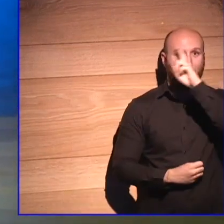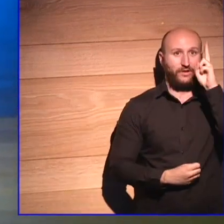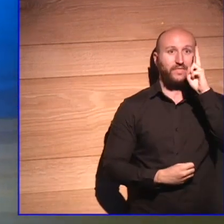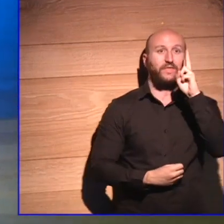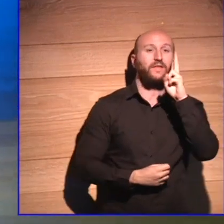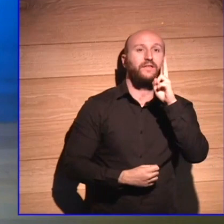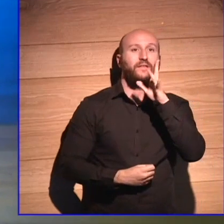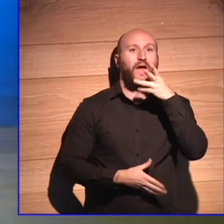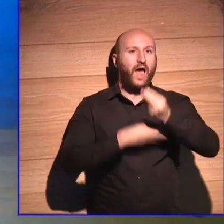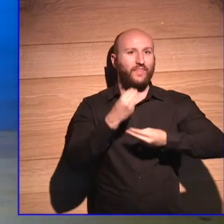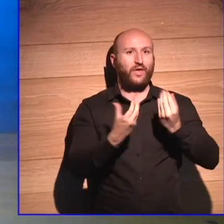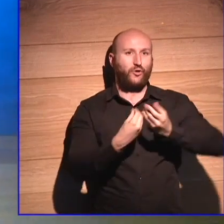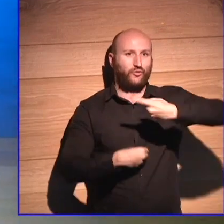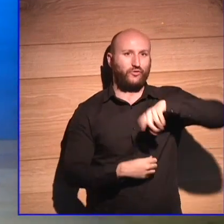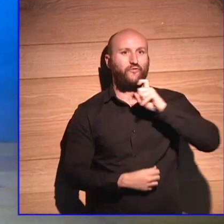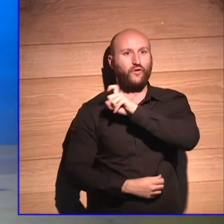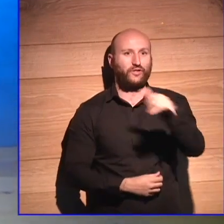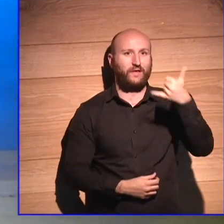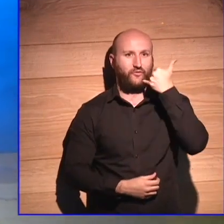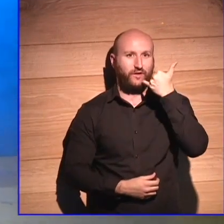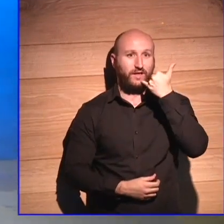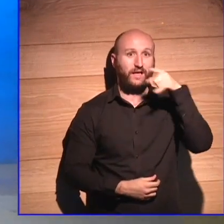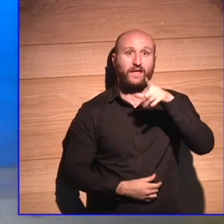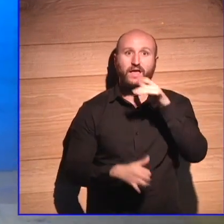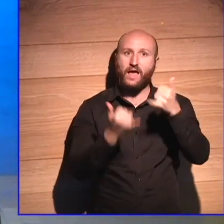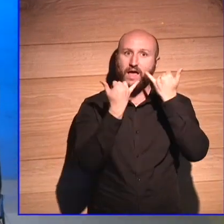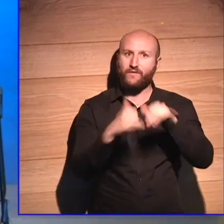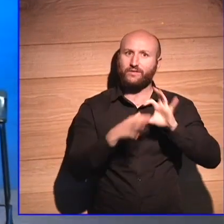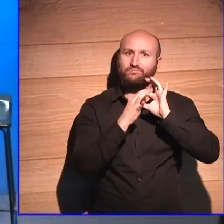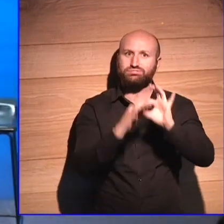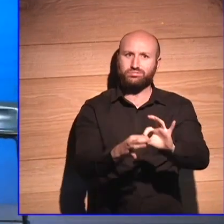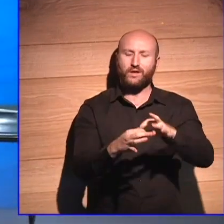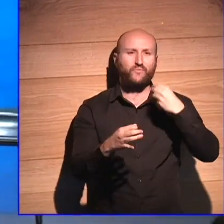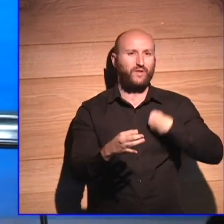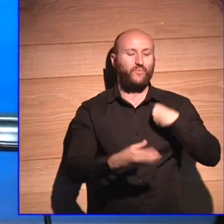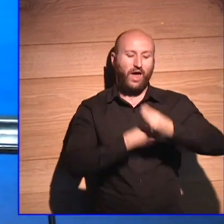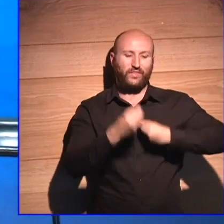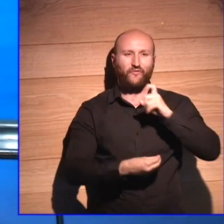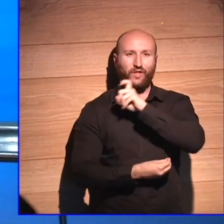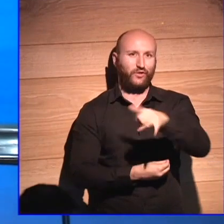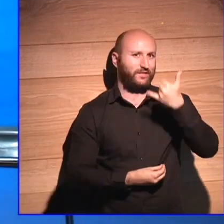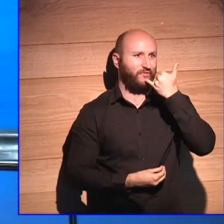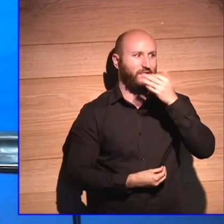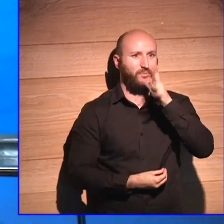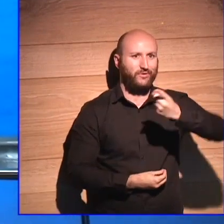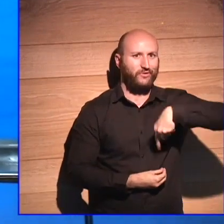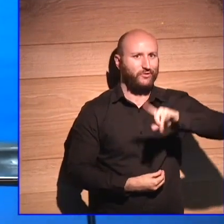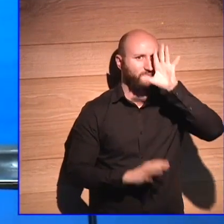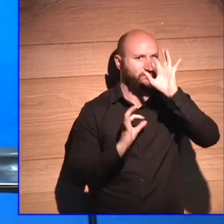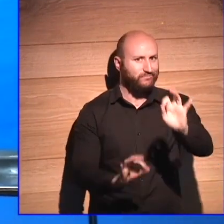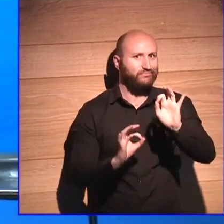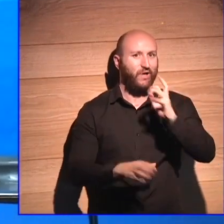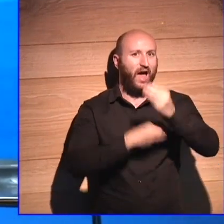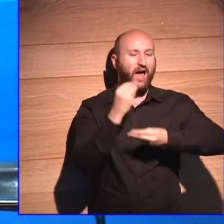mano nuestra, de Fundación Telefónica, en un evento que está muy relacionado con todo lo que hacemos desde Fundación Telefónica. Para nosotros tiene mucho sentido, puesto